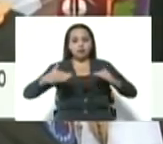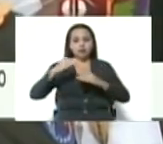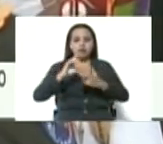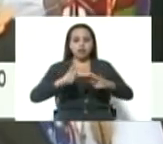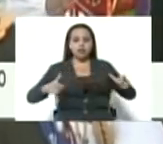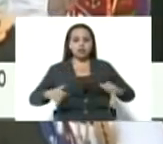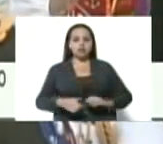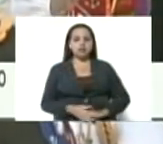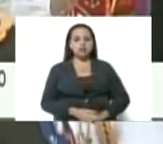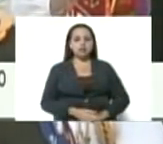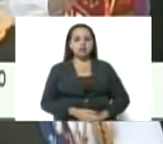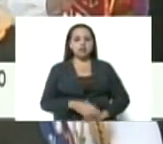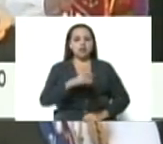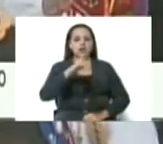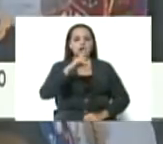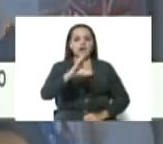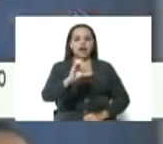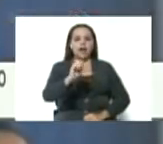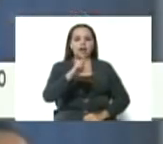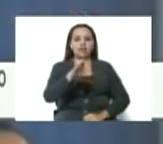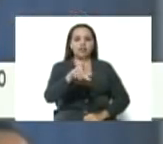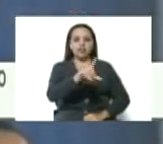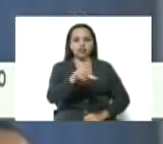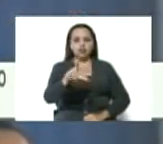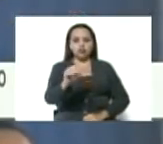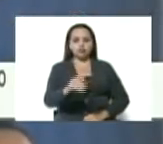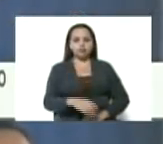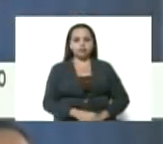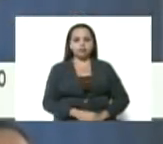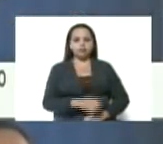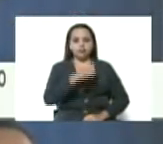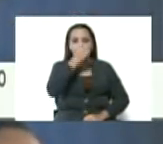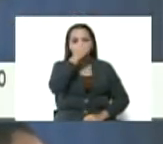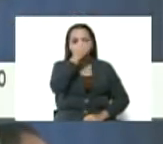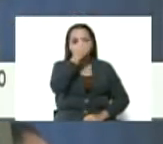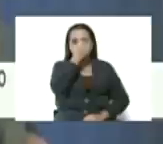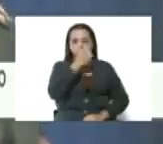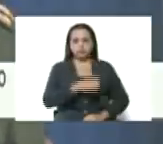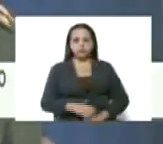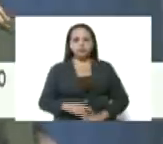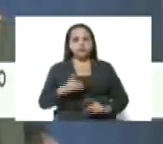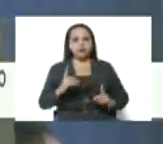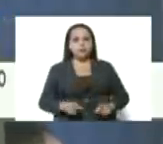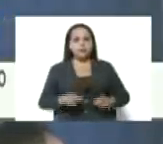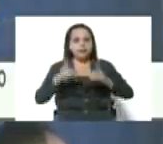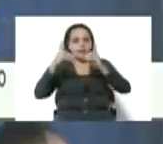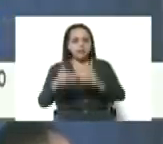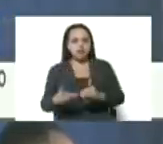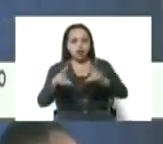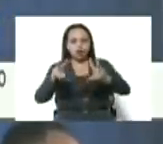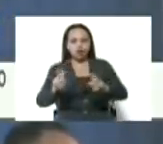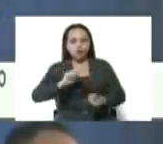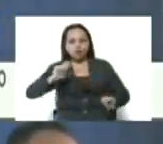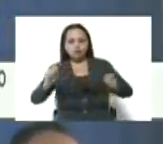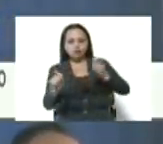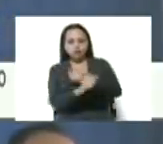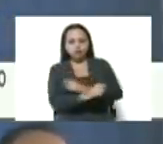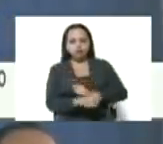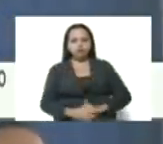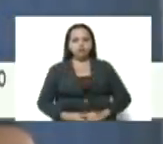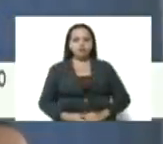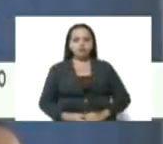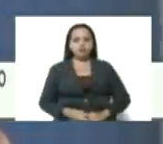alexis rodríguez cabello designó al ciudadano almirante